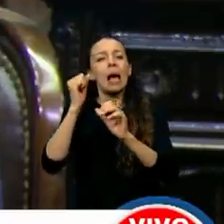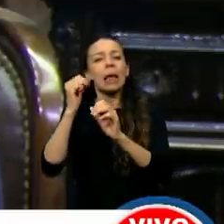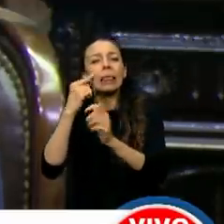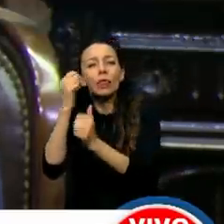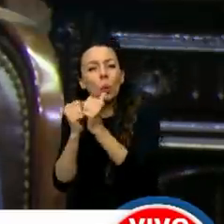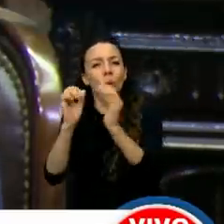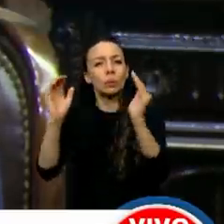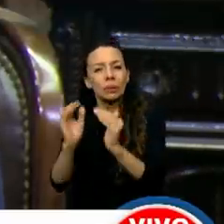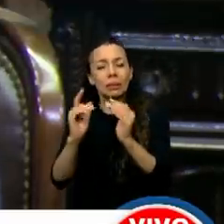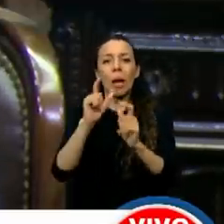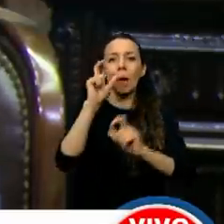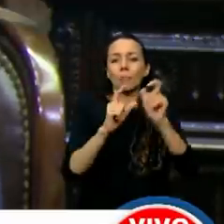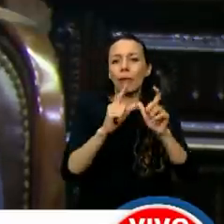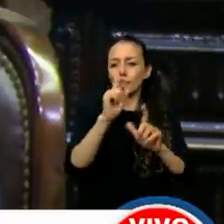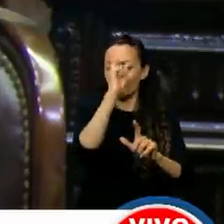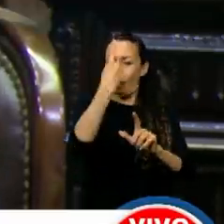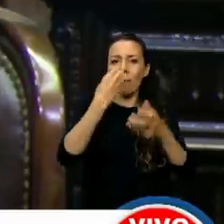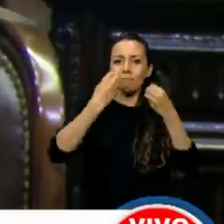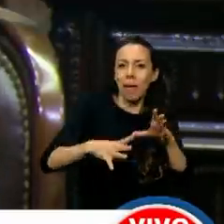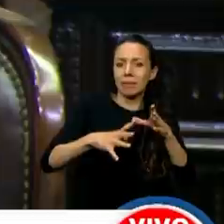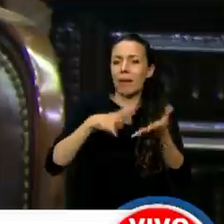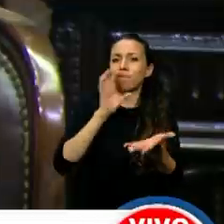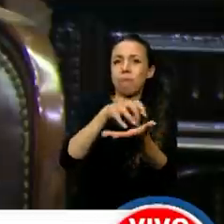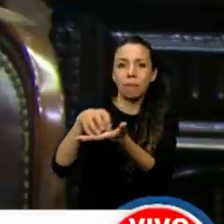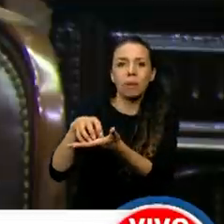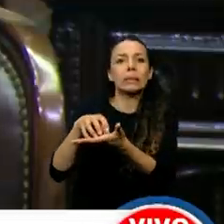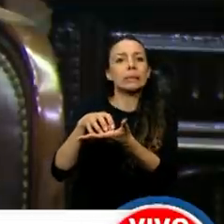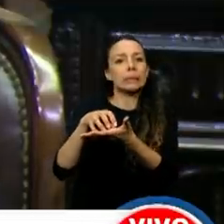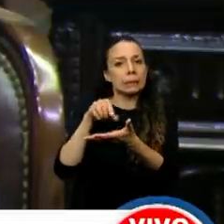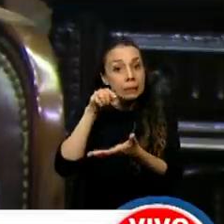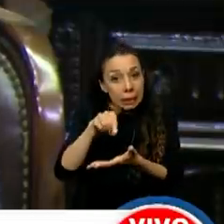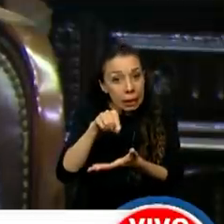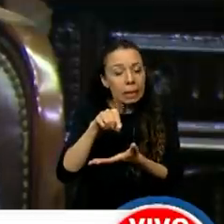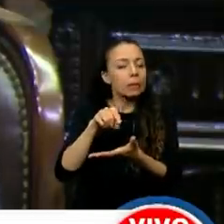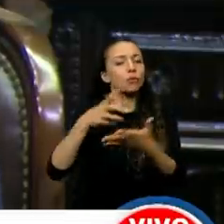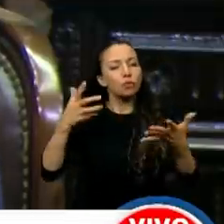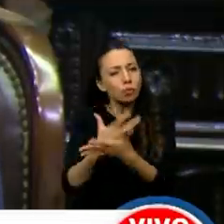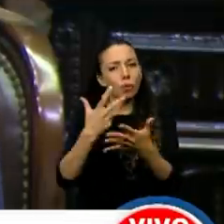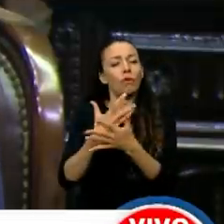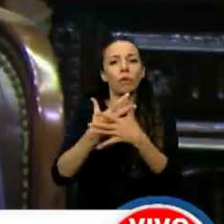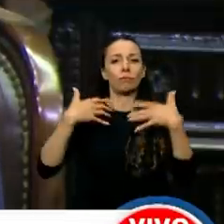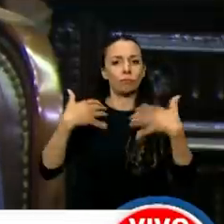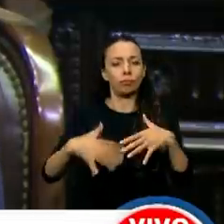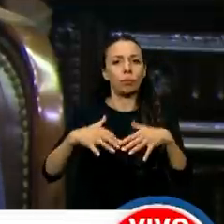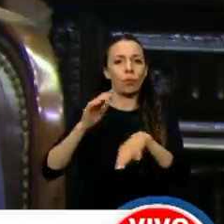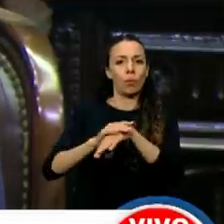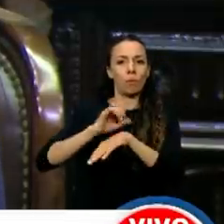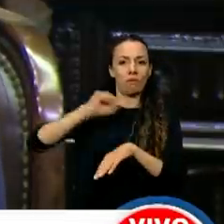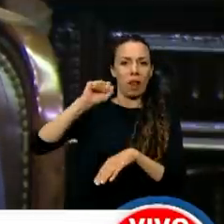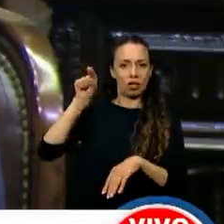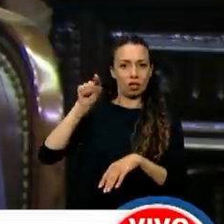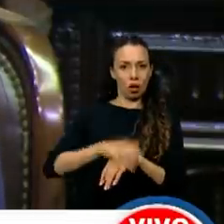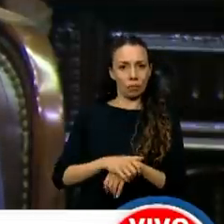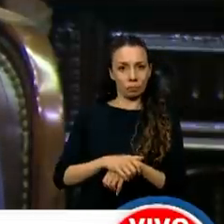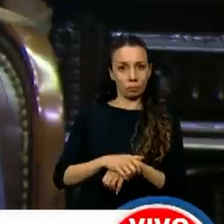emprende hace todo el qué tiene industria sin duda que la inflación y que va a generar esto como respuesta